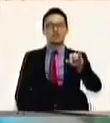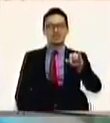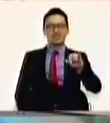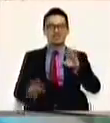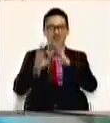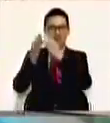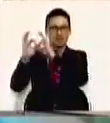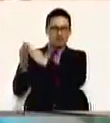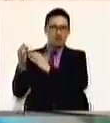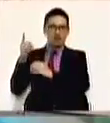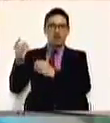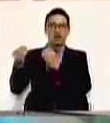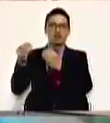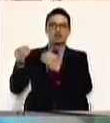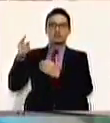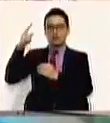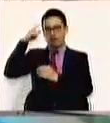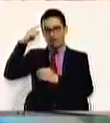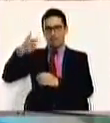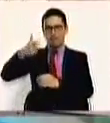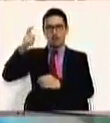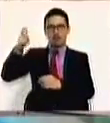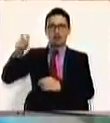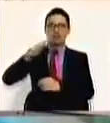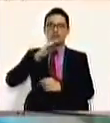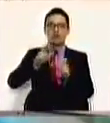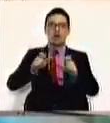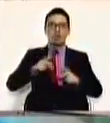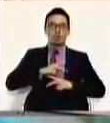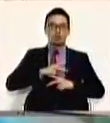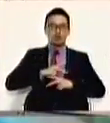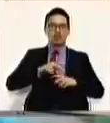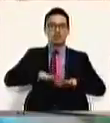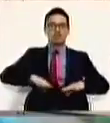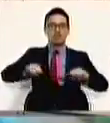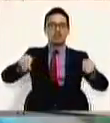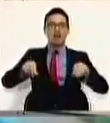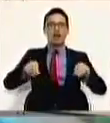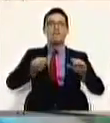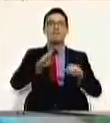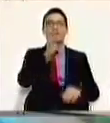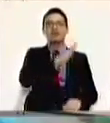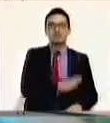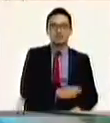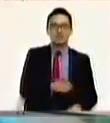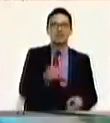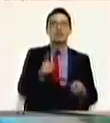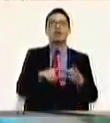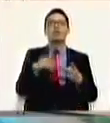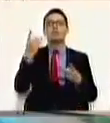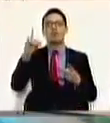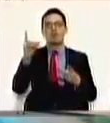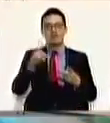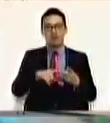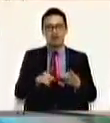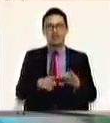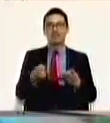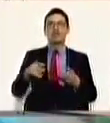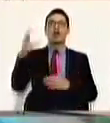de ser los determinadores del asesinato de otros poseedores de tierras en el Brasil, que estaban haciendo lo propio en Bolivia y que llegaron a Colombia